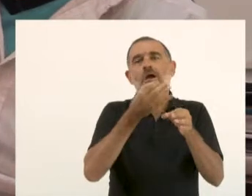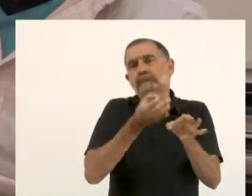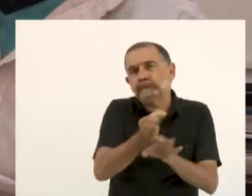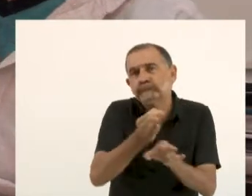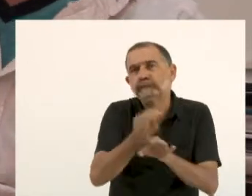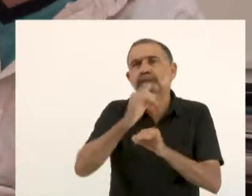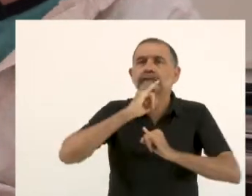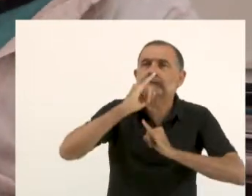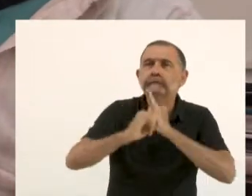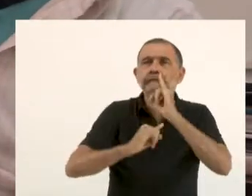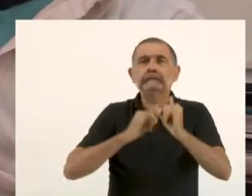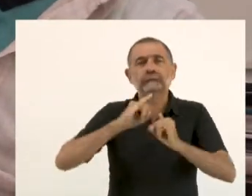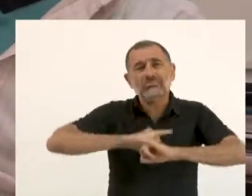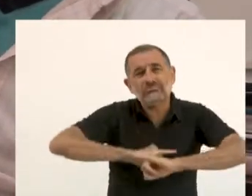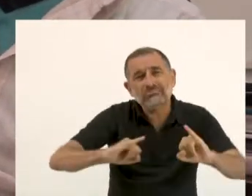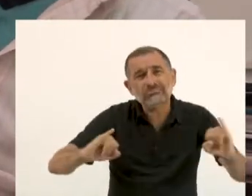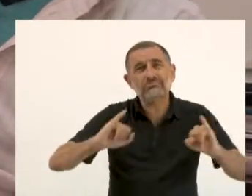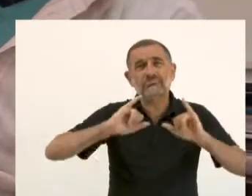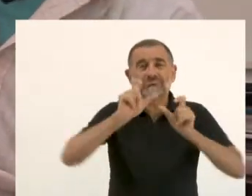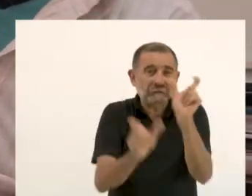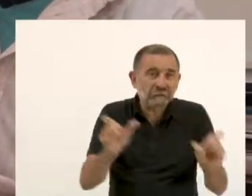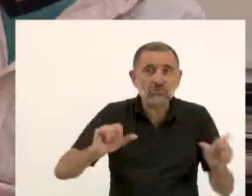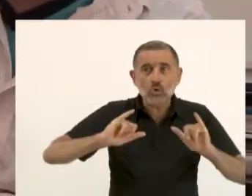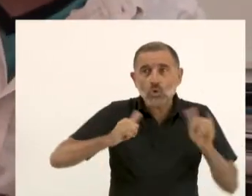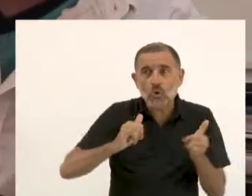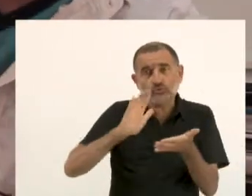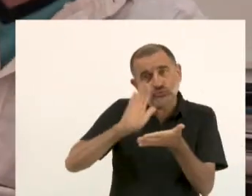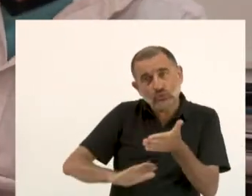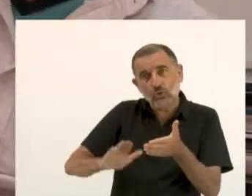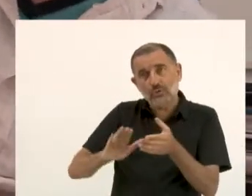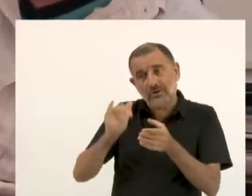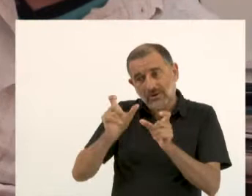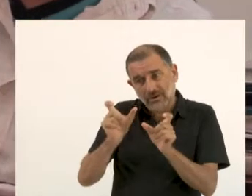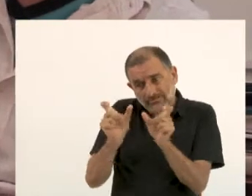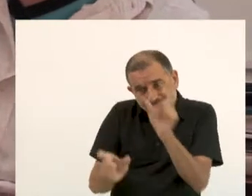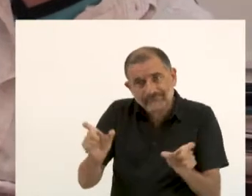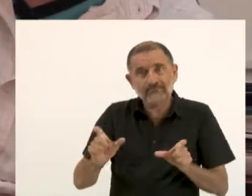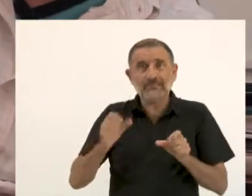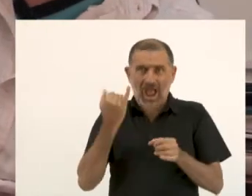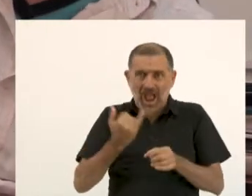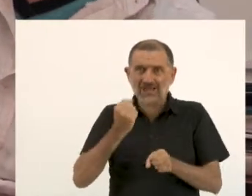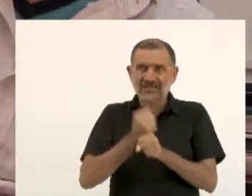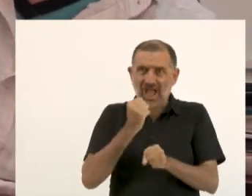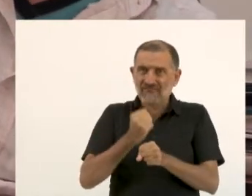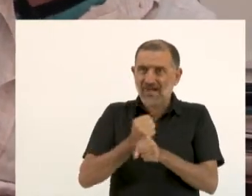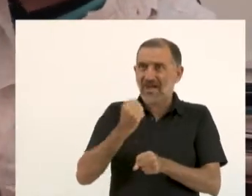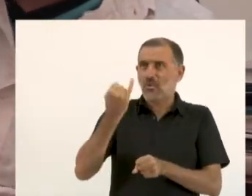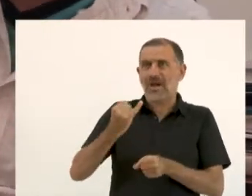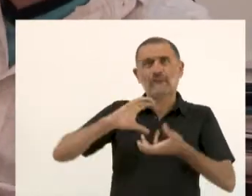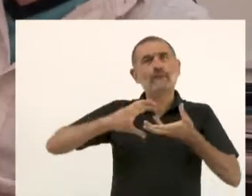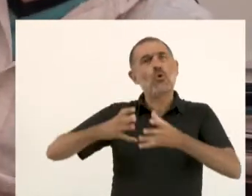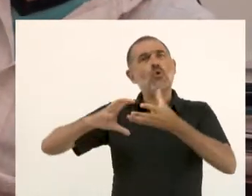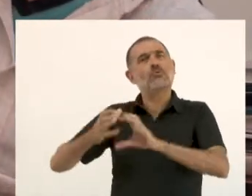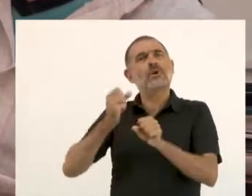para poder decir a esos jóvenes, para poder decir a esos nuevos profesores, porque también trabajamos con el Instituto de Formación Docente, que